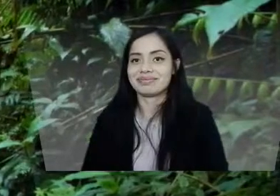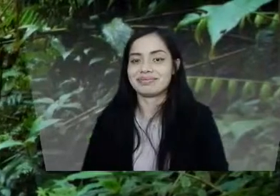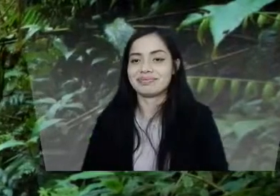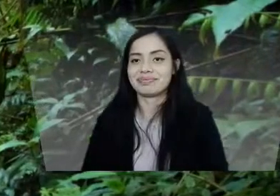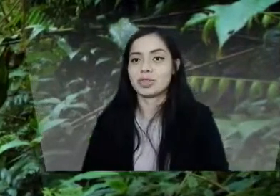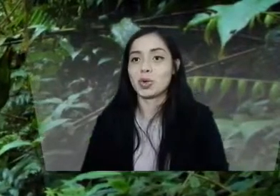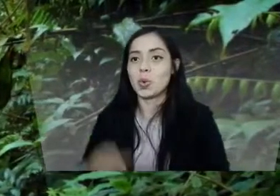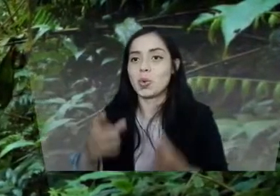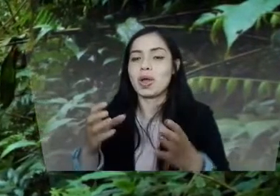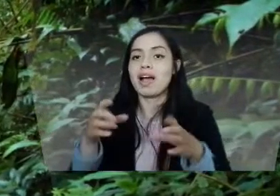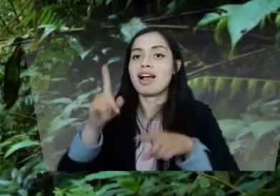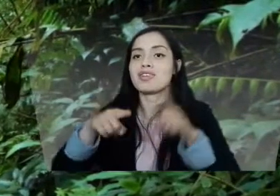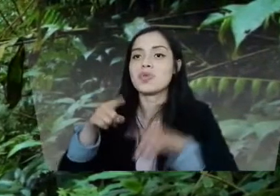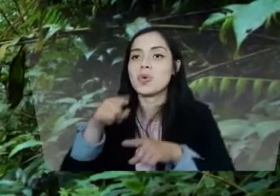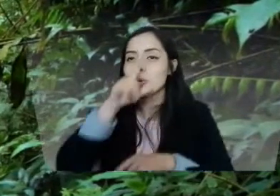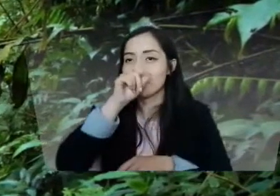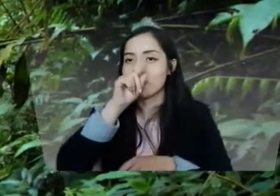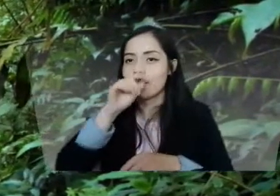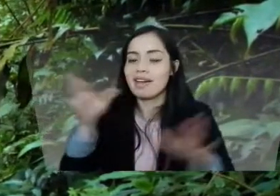yo quiero venir acá mañana